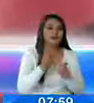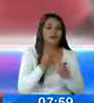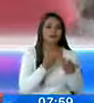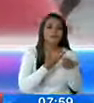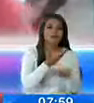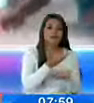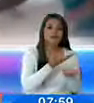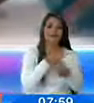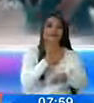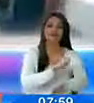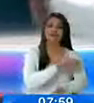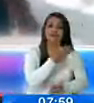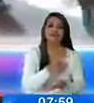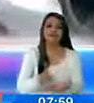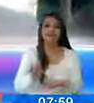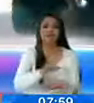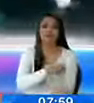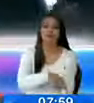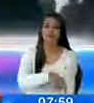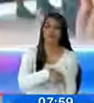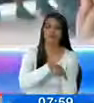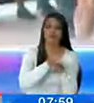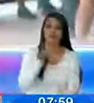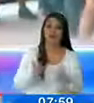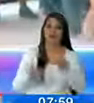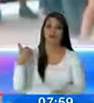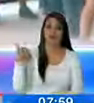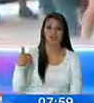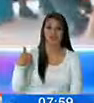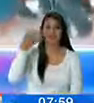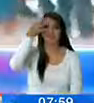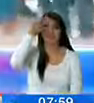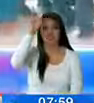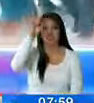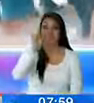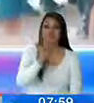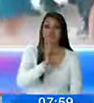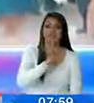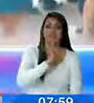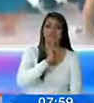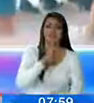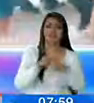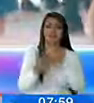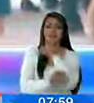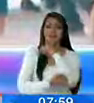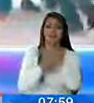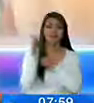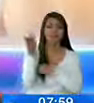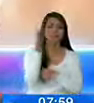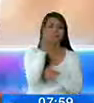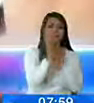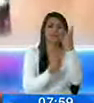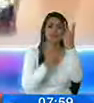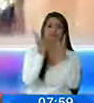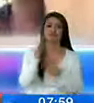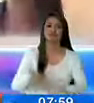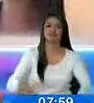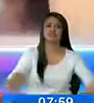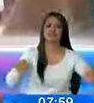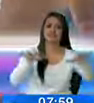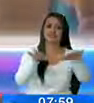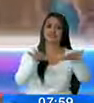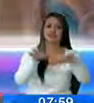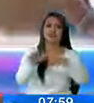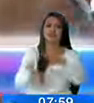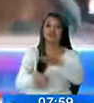de su música y danza. Llegan desde Argentina, Francia, Estados Unidos y muchos más países a este rincón escondido